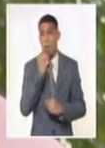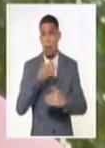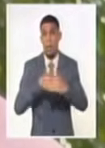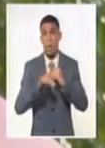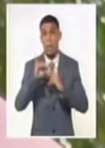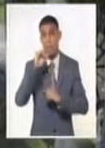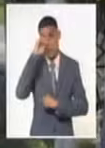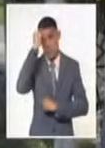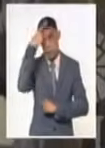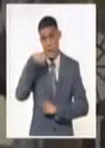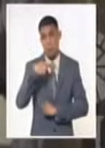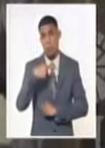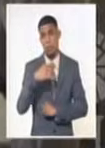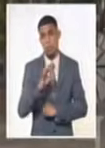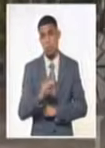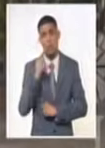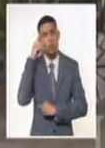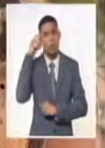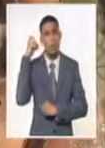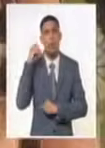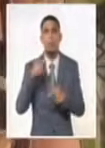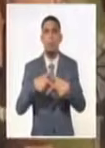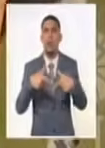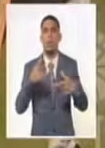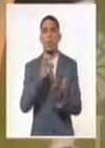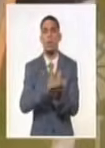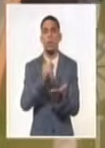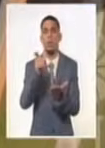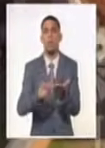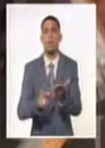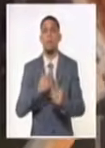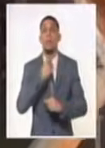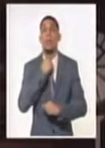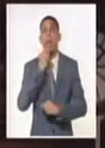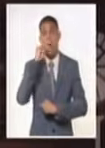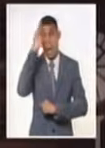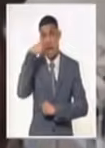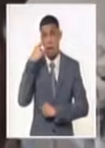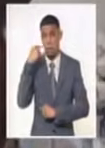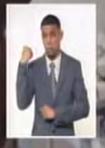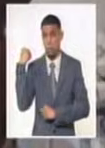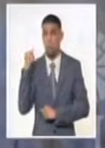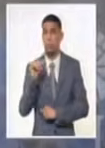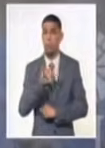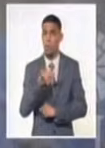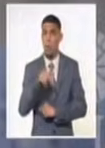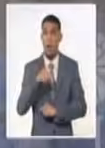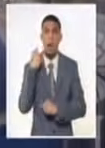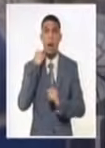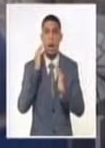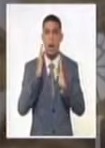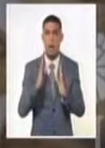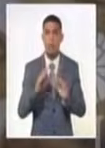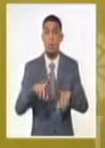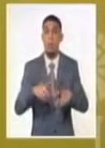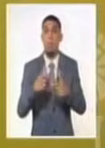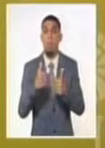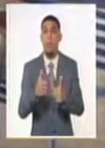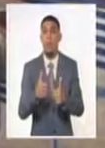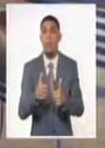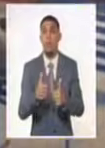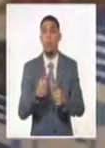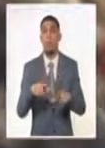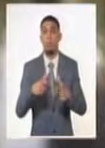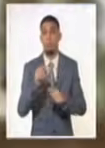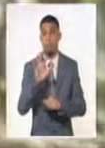muchos estudiantes. La Universidad de las Artes de igual forma realizará las graduaciones previstas este año cuando se cumplen 5 décadas de